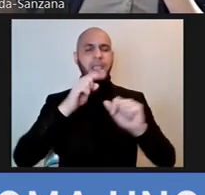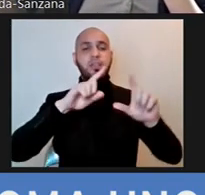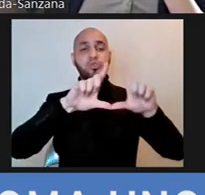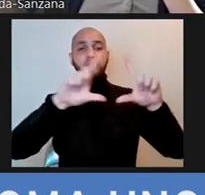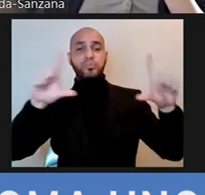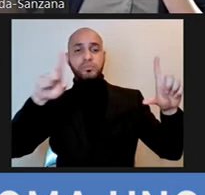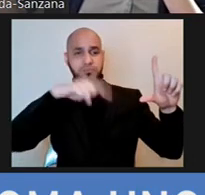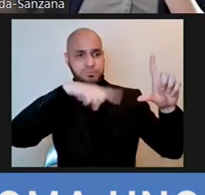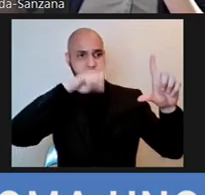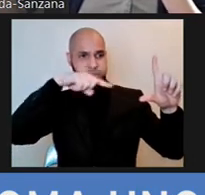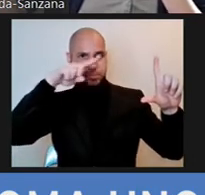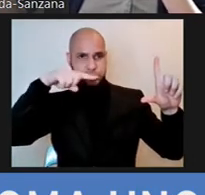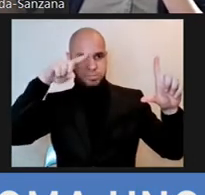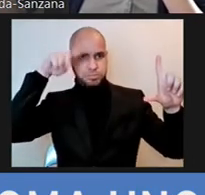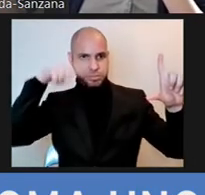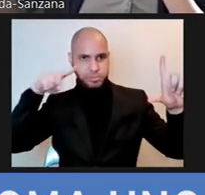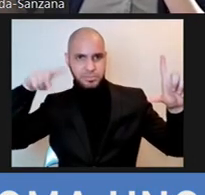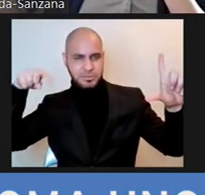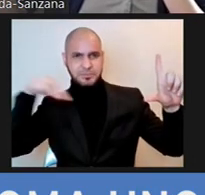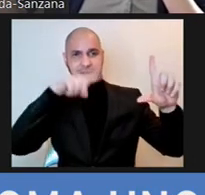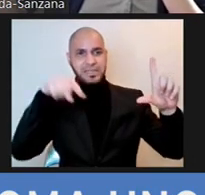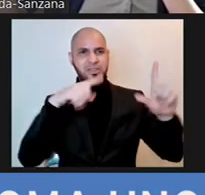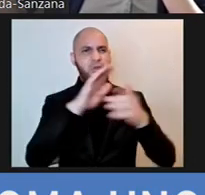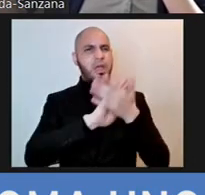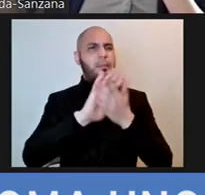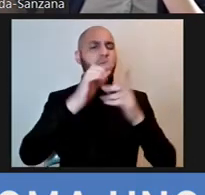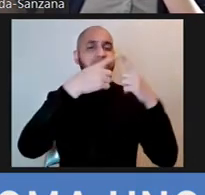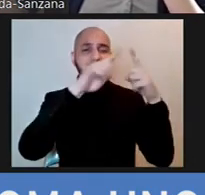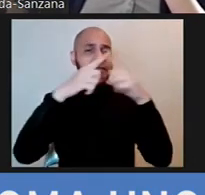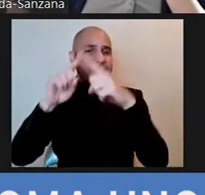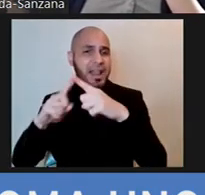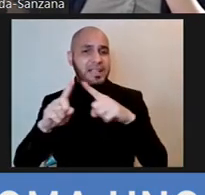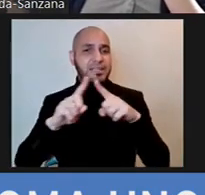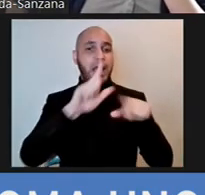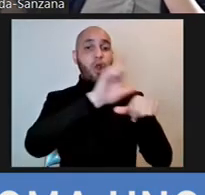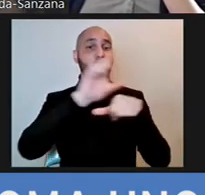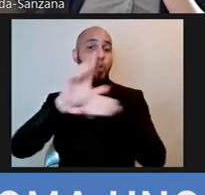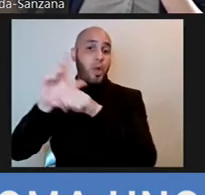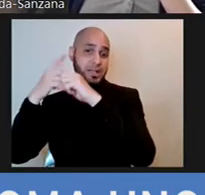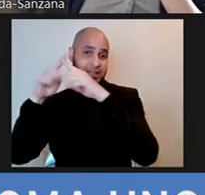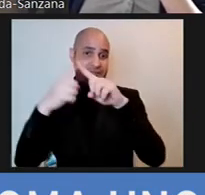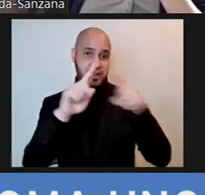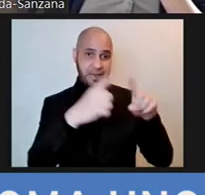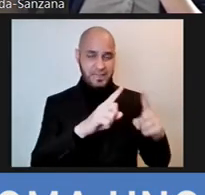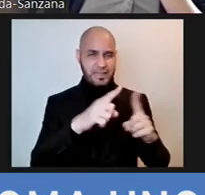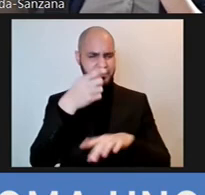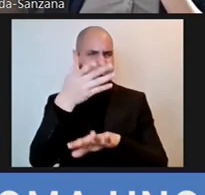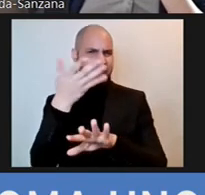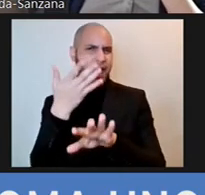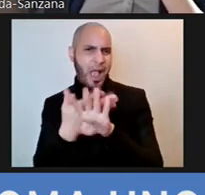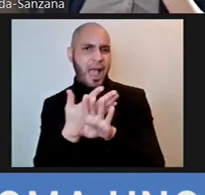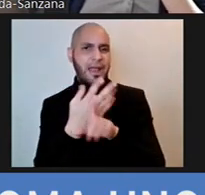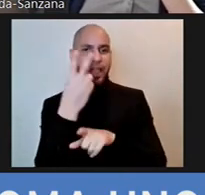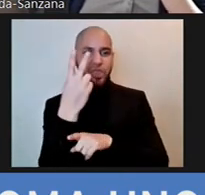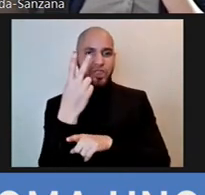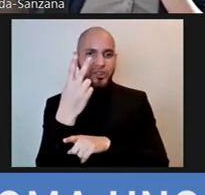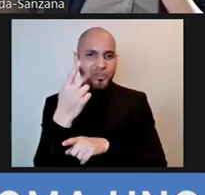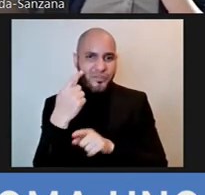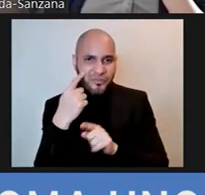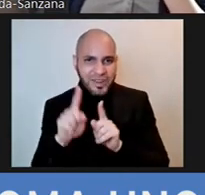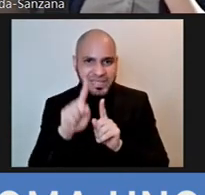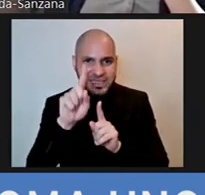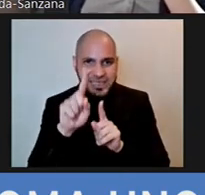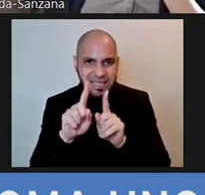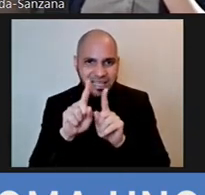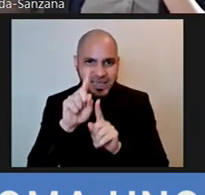son gráficos generados por ellos y estas son las variaciones que reportan en distintas estaciones, y acá tenemos entre esas dos flechas lo